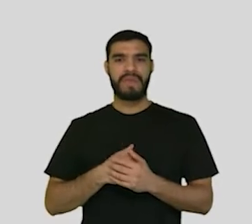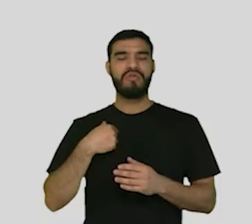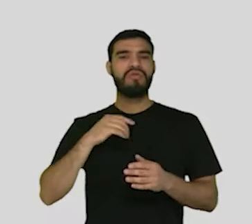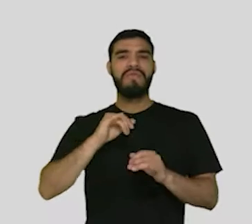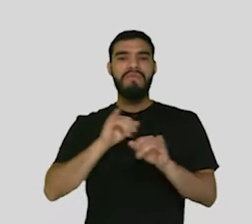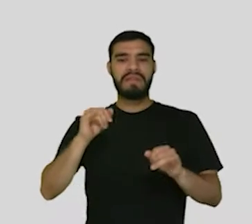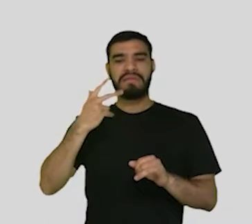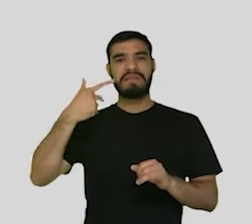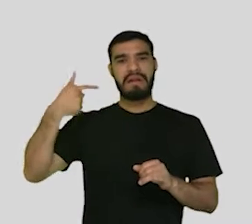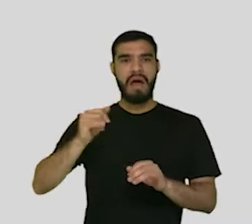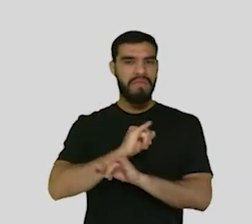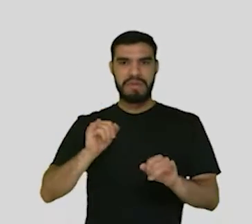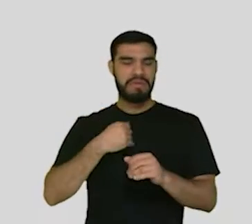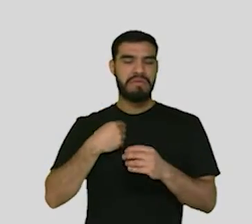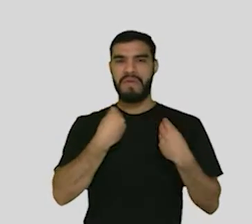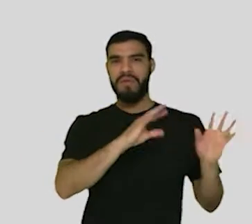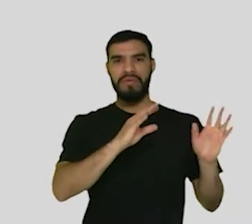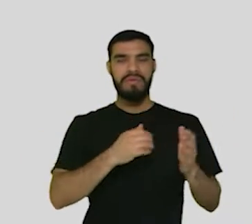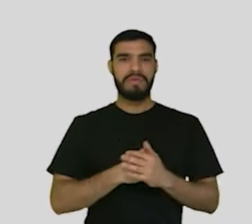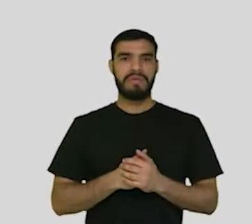urge allá la colegio